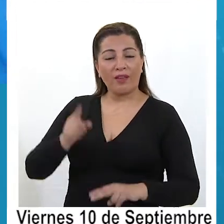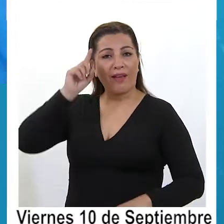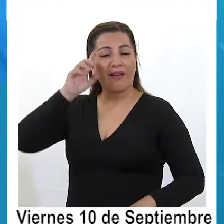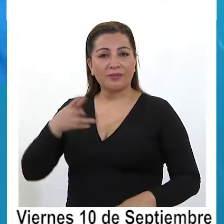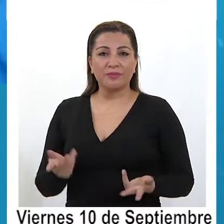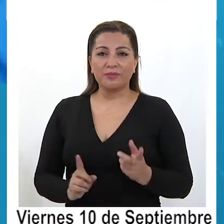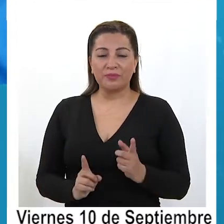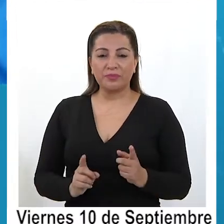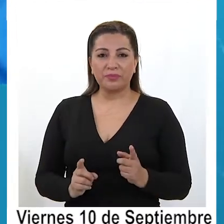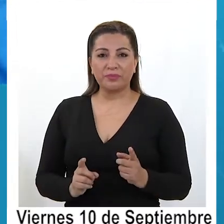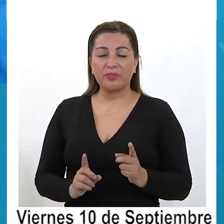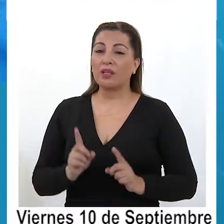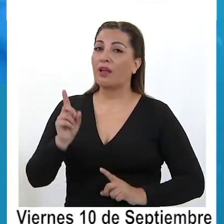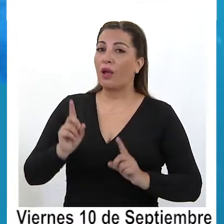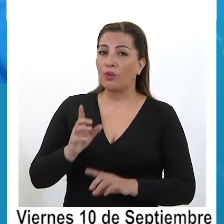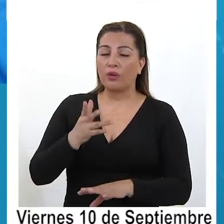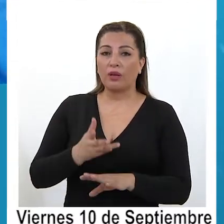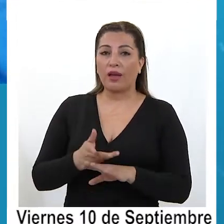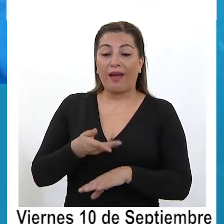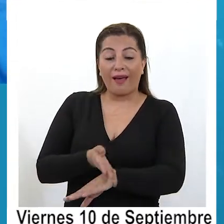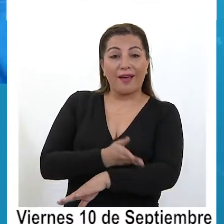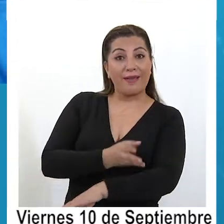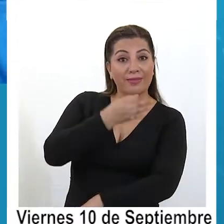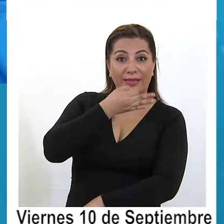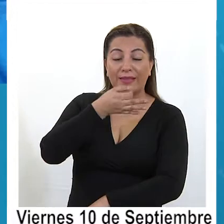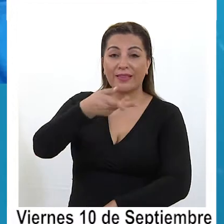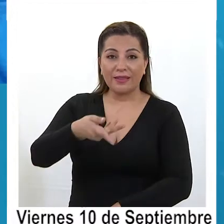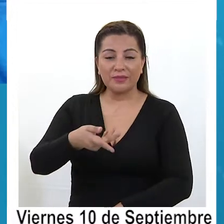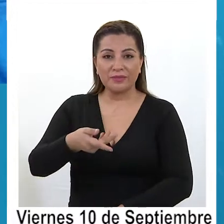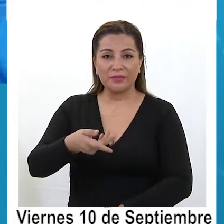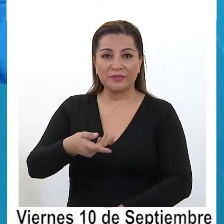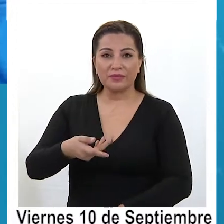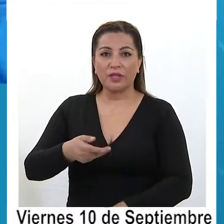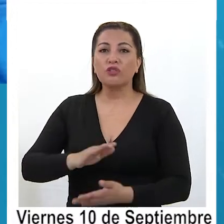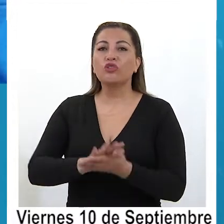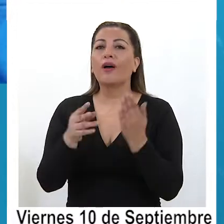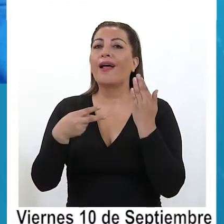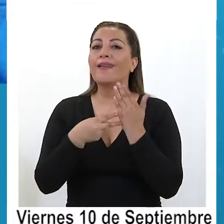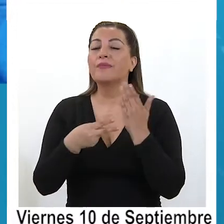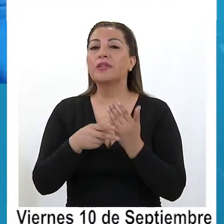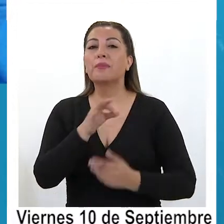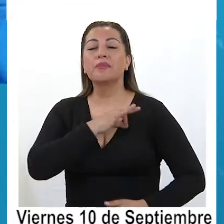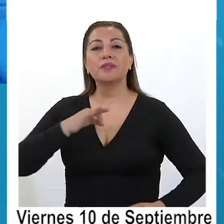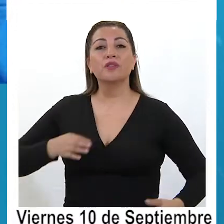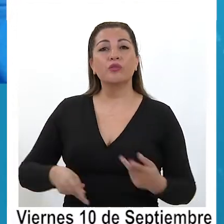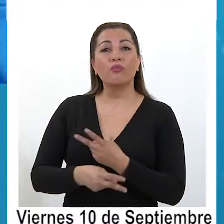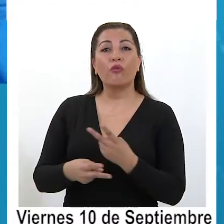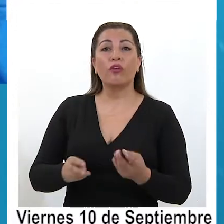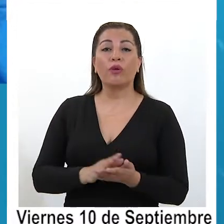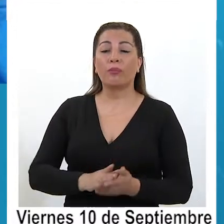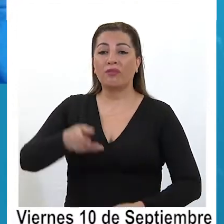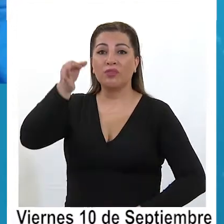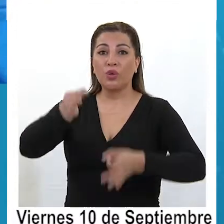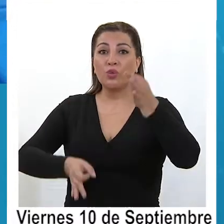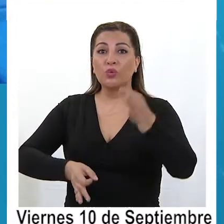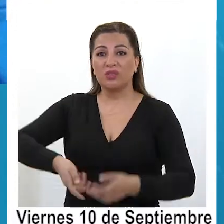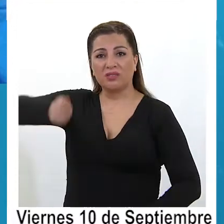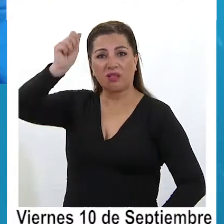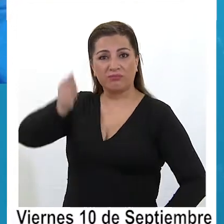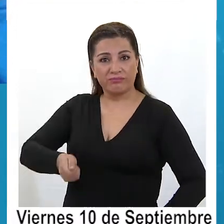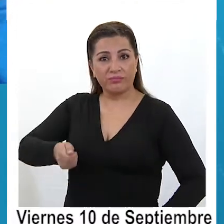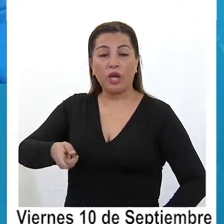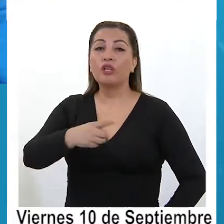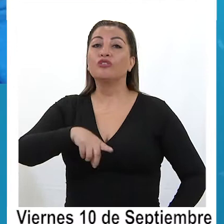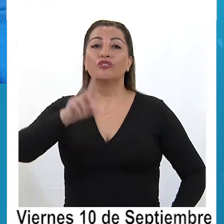ciertos indicadores que puedan entregar, como dije anteriormente, las herramientas para que el Ministerio Público formalice por el delito. Hay que